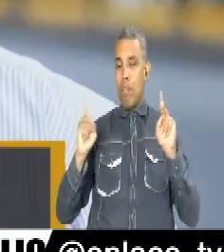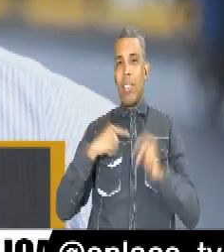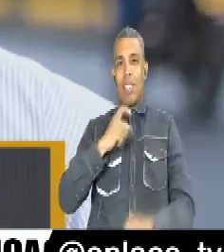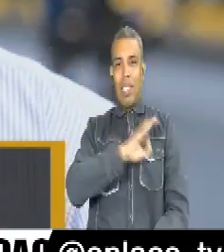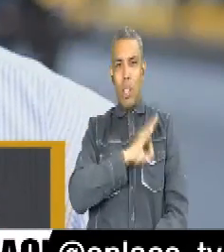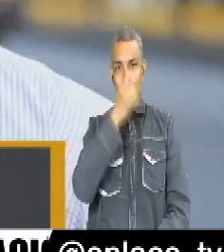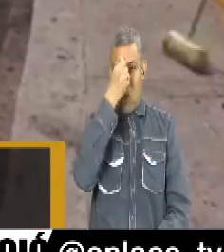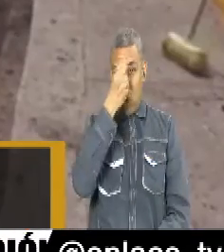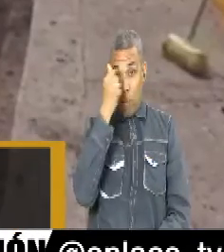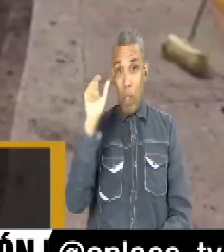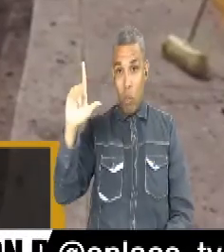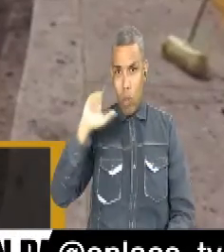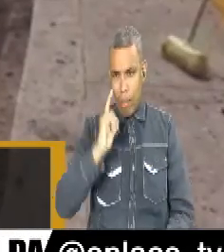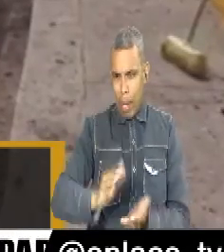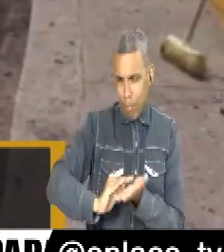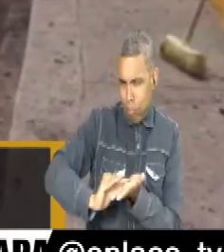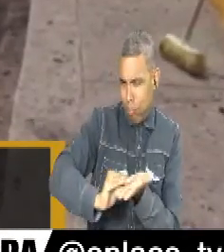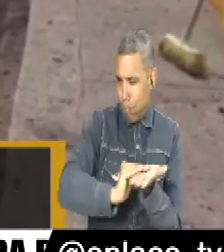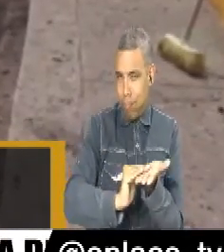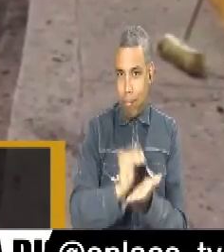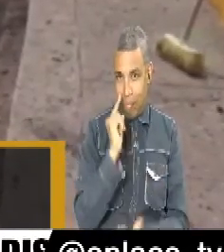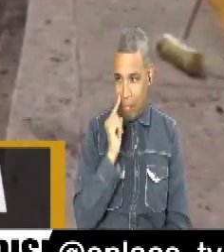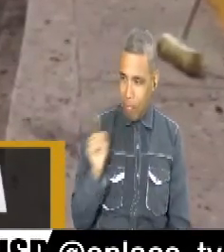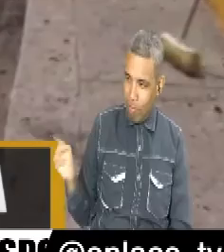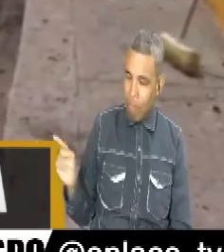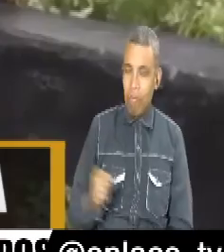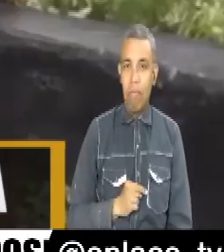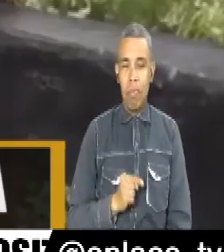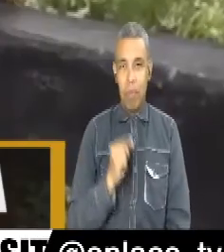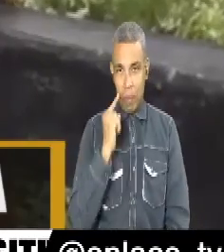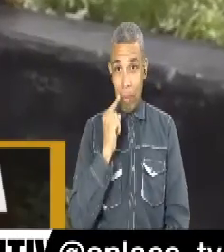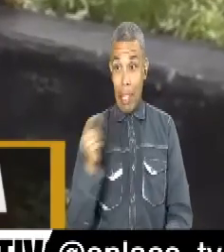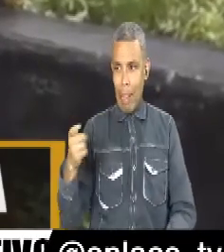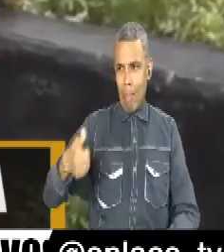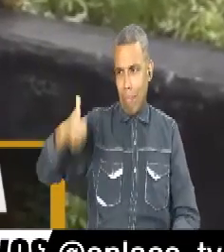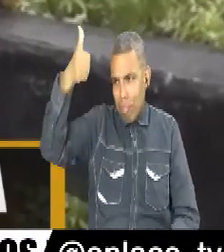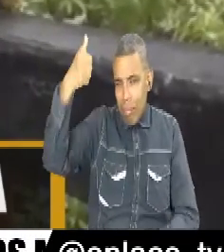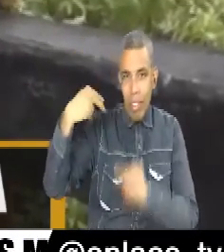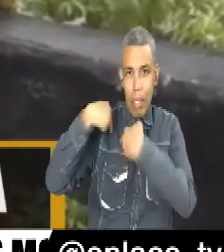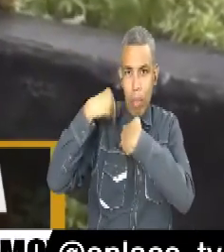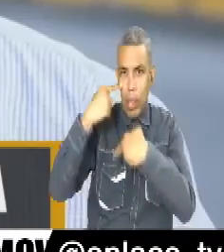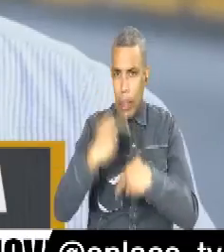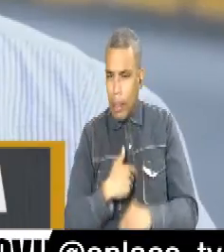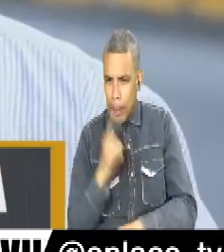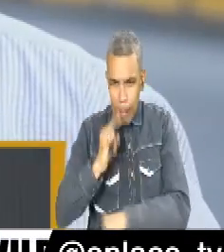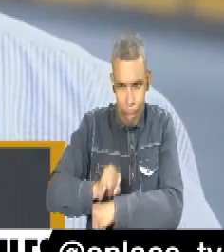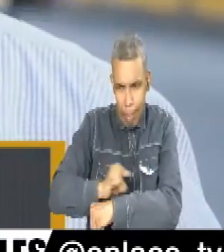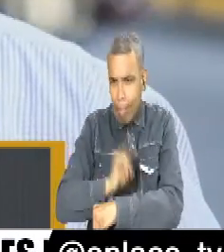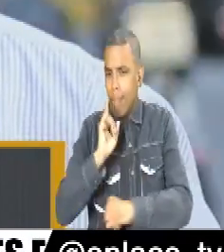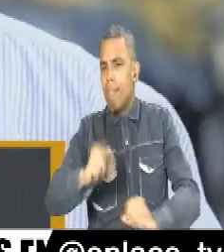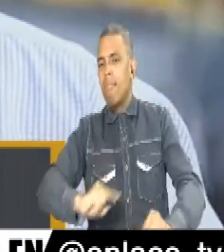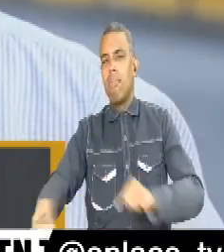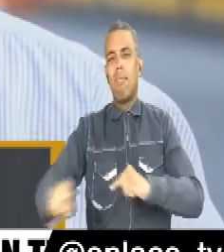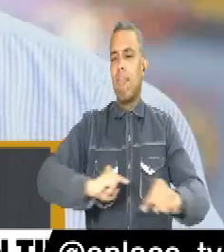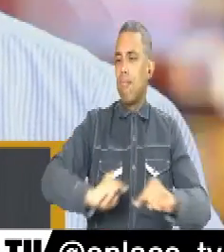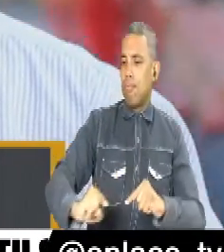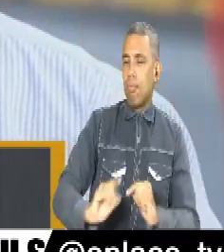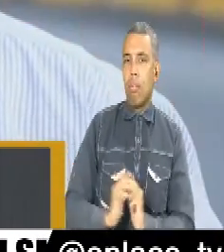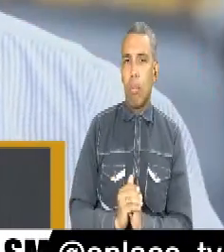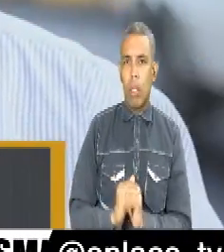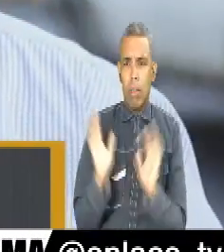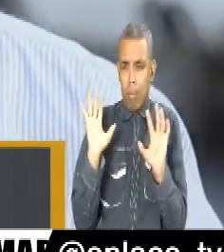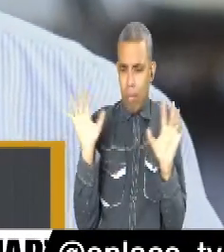director de la Oficina de Autopavimentación, fue el responsable de dirigir estos trabajos de recuperación de esta arteria vial. El día domingo solo fue un solo día en los